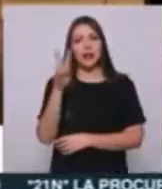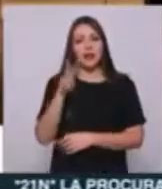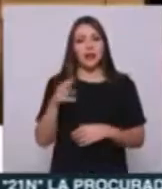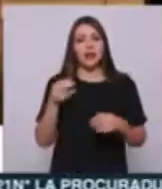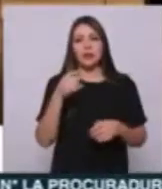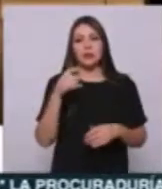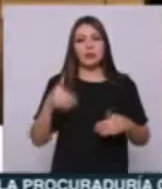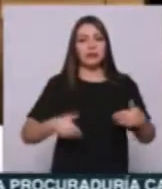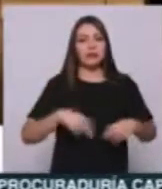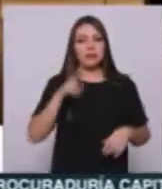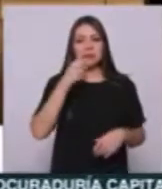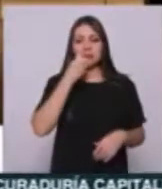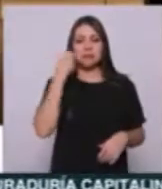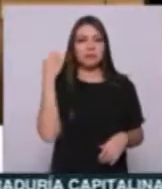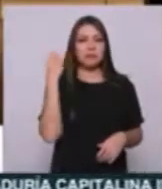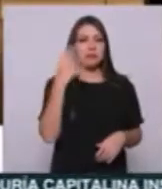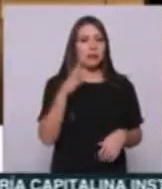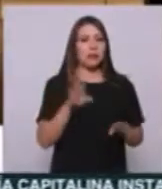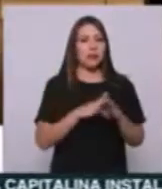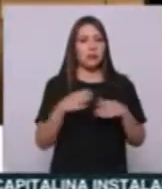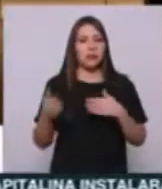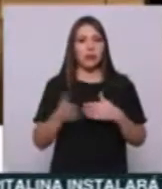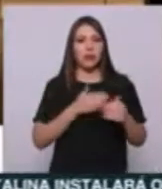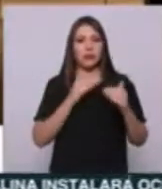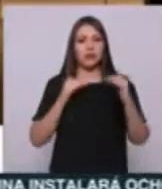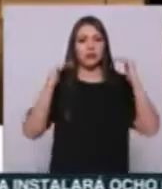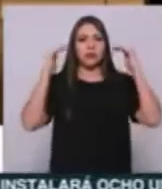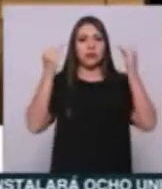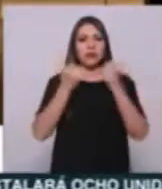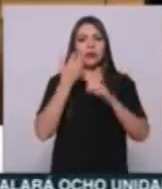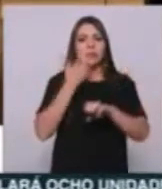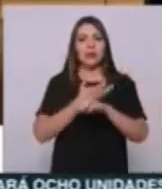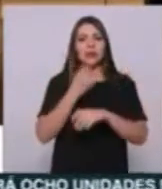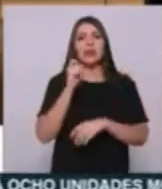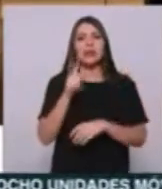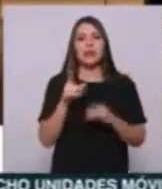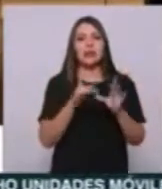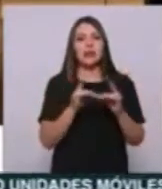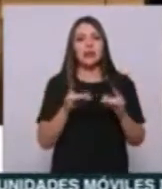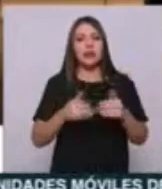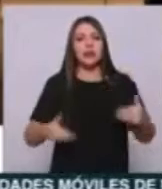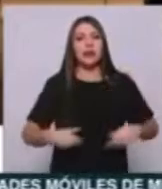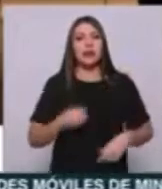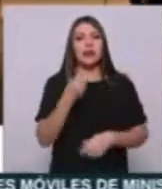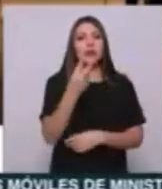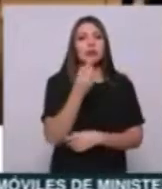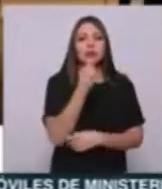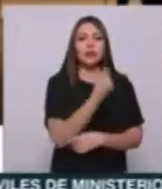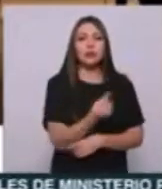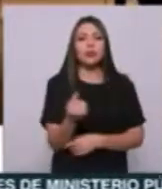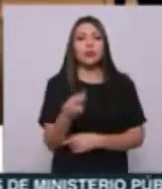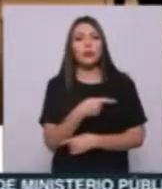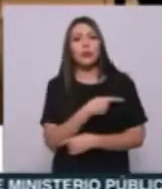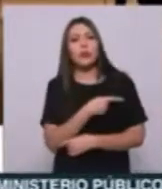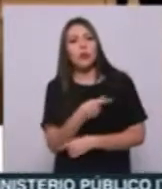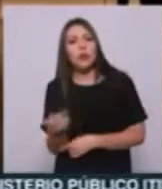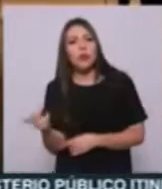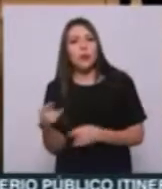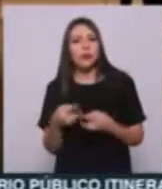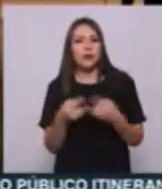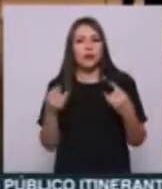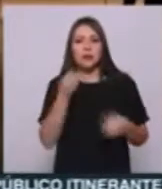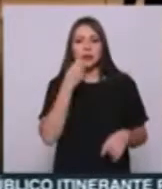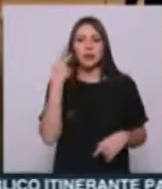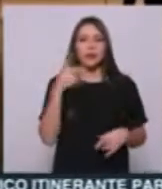Estados Unidos, y es que esta ópera muestra a dos niños pobres en una travesía espectacular, una historia alemana, pero